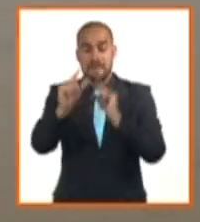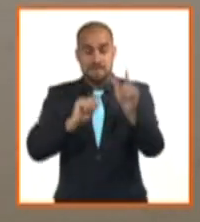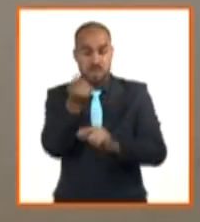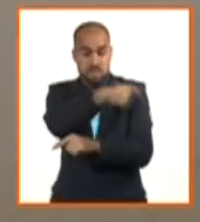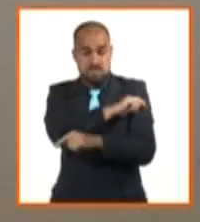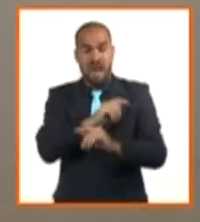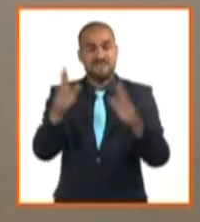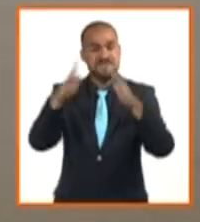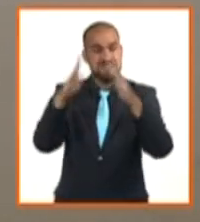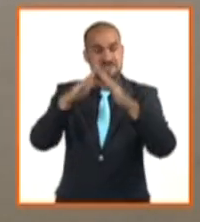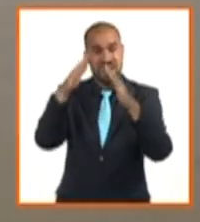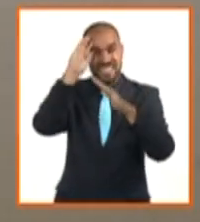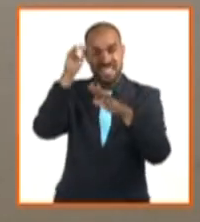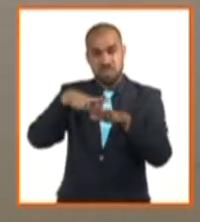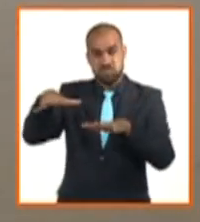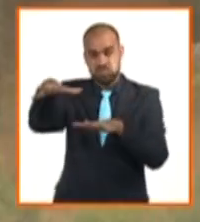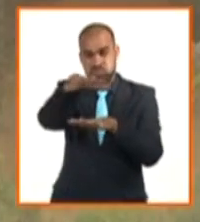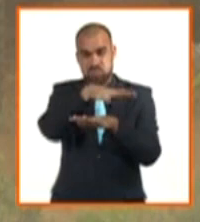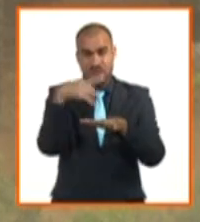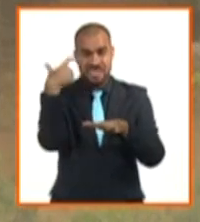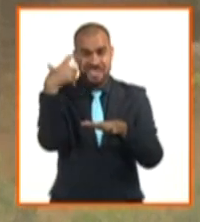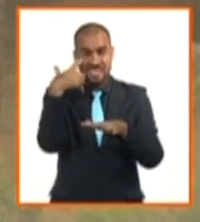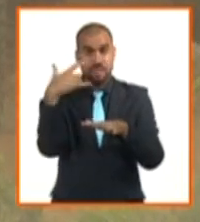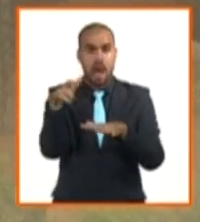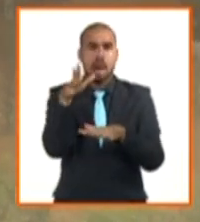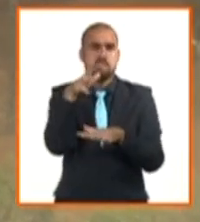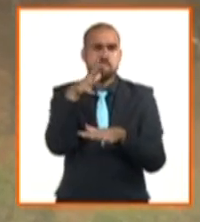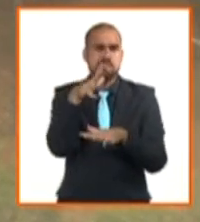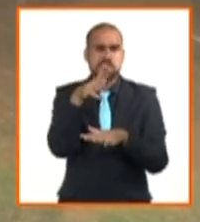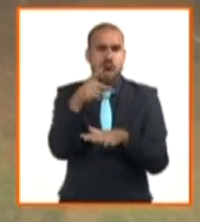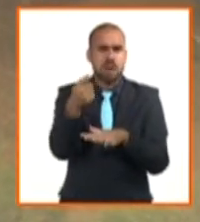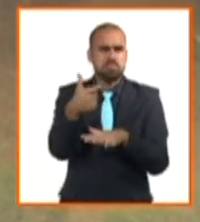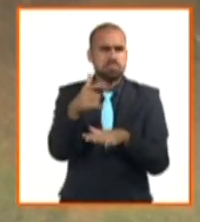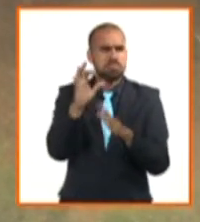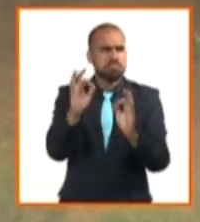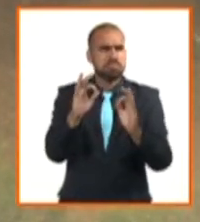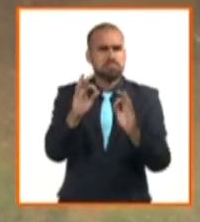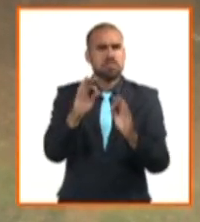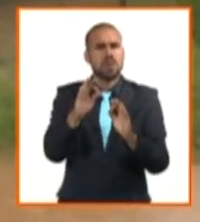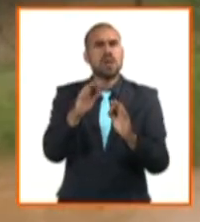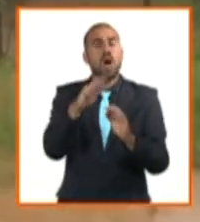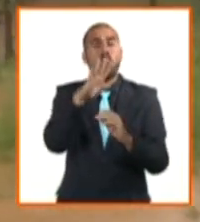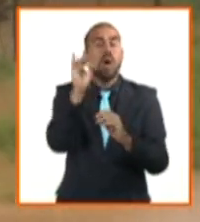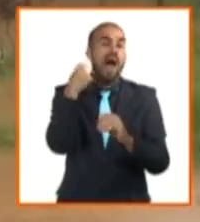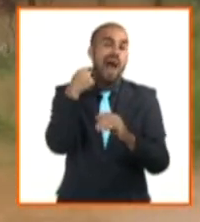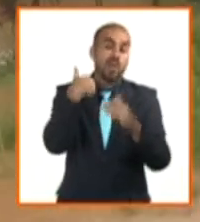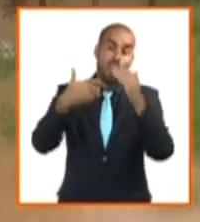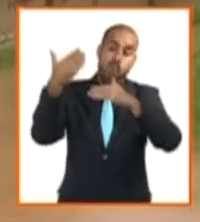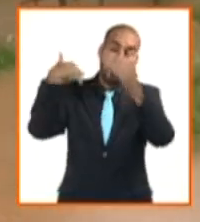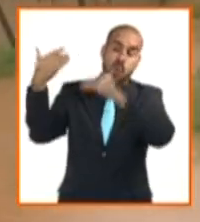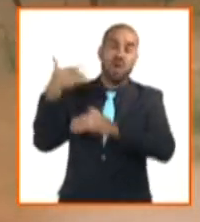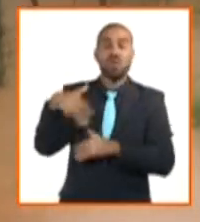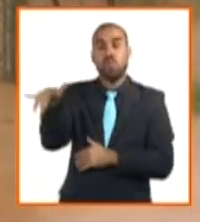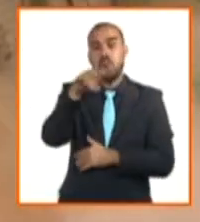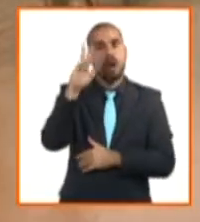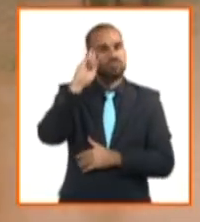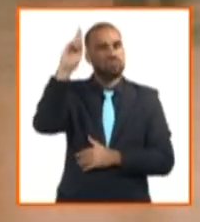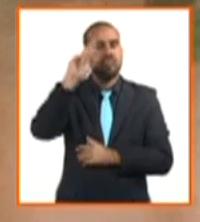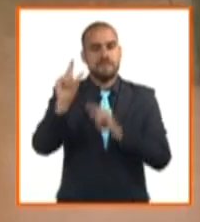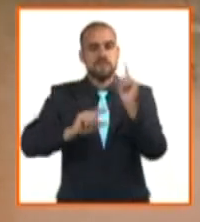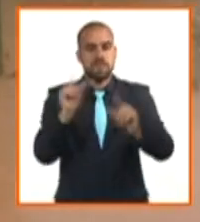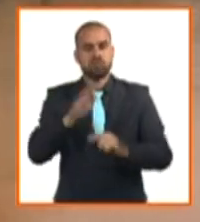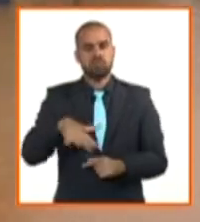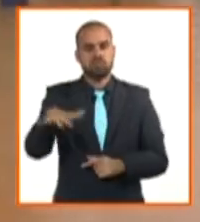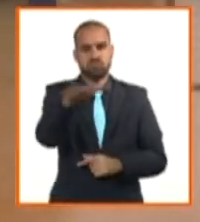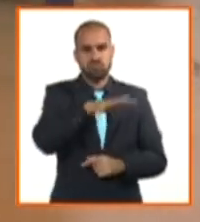esta situación se asemeja a lo acontecido en el alberto hace justamente 40 años y que aún es recordado entre los pinareños por el número de